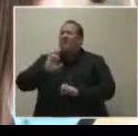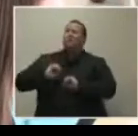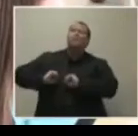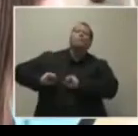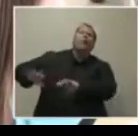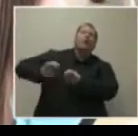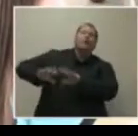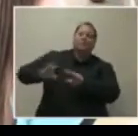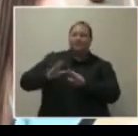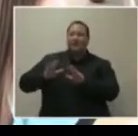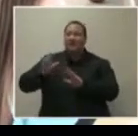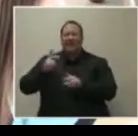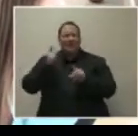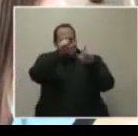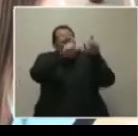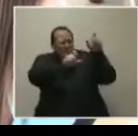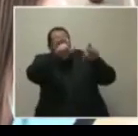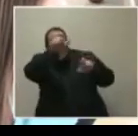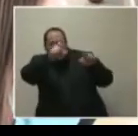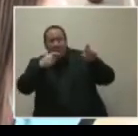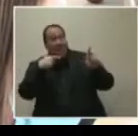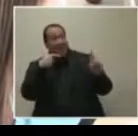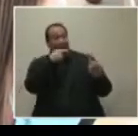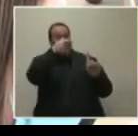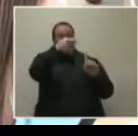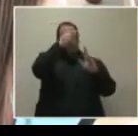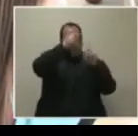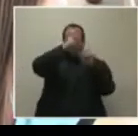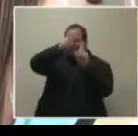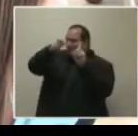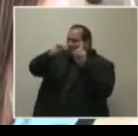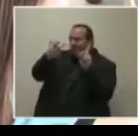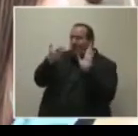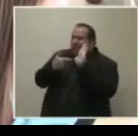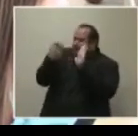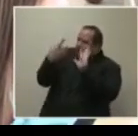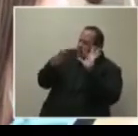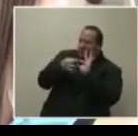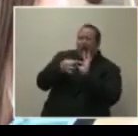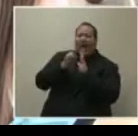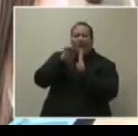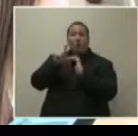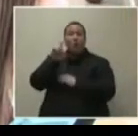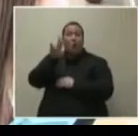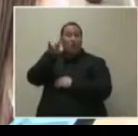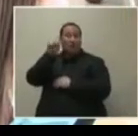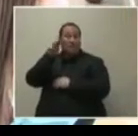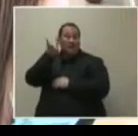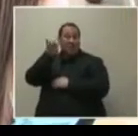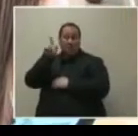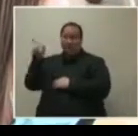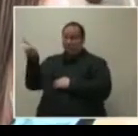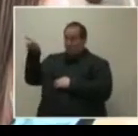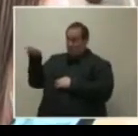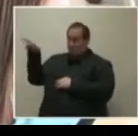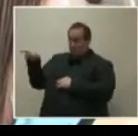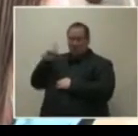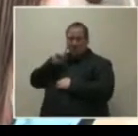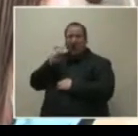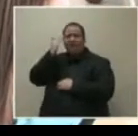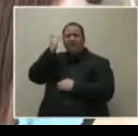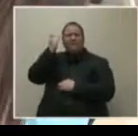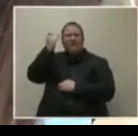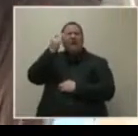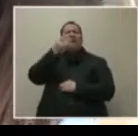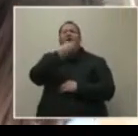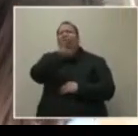matiz y los perfiles de personas que están siendo señalados en el caso de Lourdes Maldonado. ¿Puede haber un plazo en el que sí se